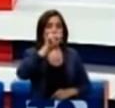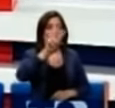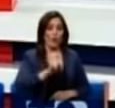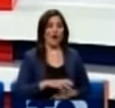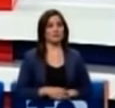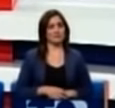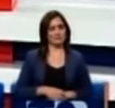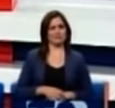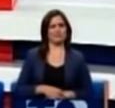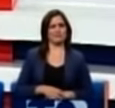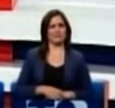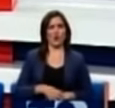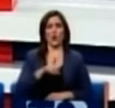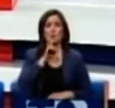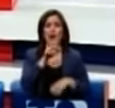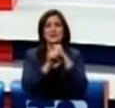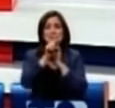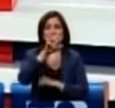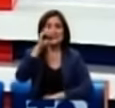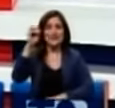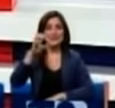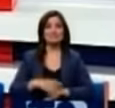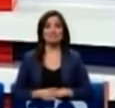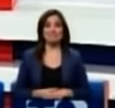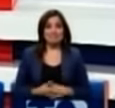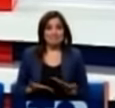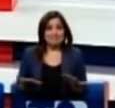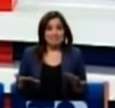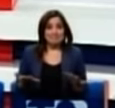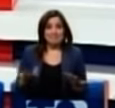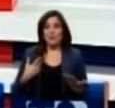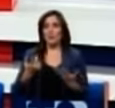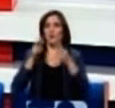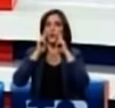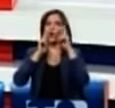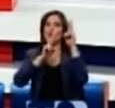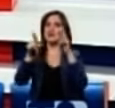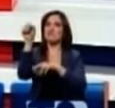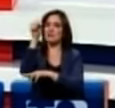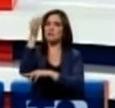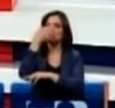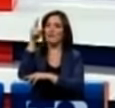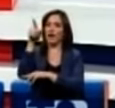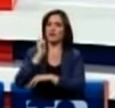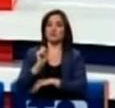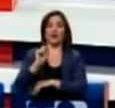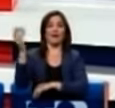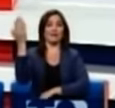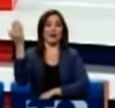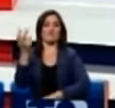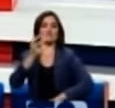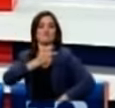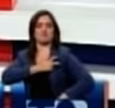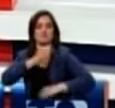que alcanzó la cifra en años de 100. ¿Qué les parece? Este es un reconocido ambateño y además fue condecorado por el alcalde de la